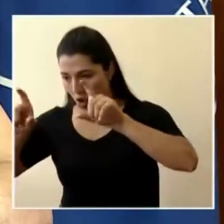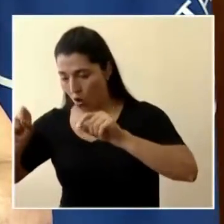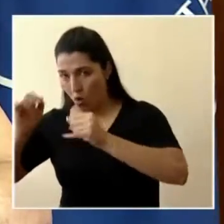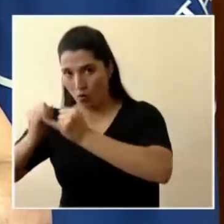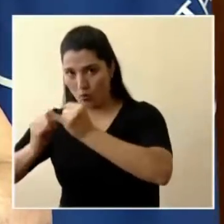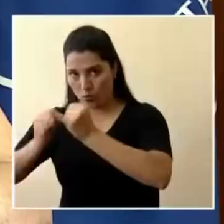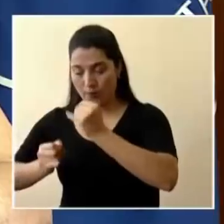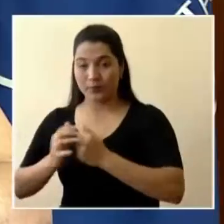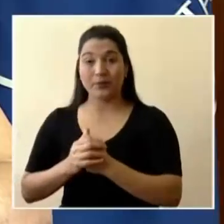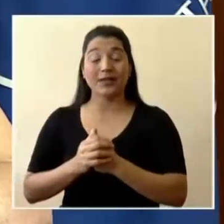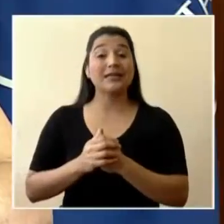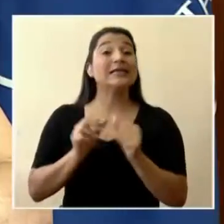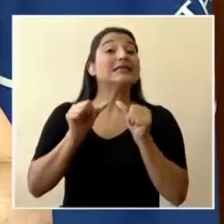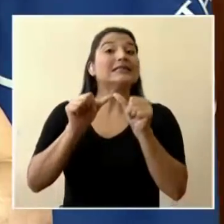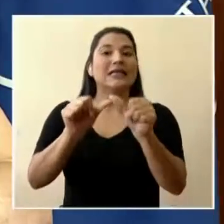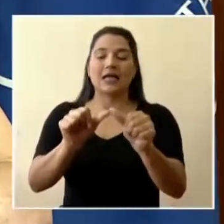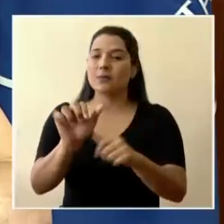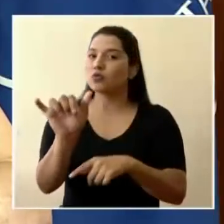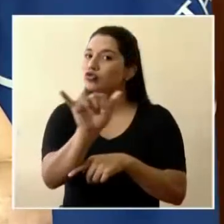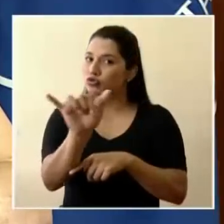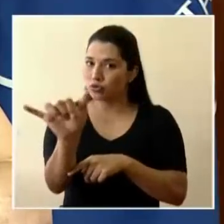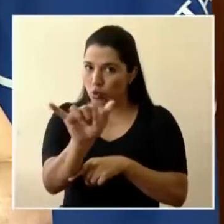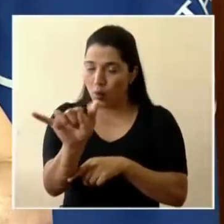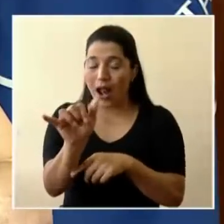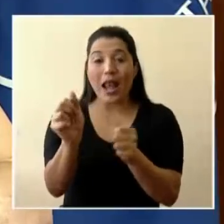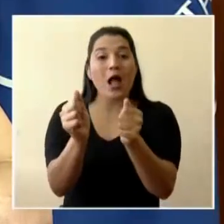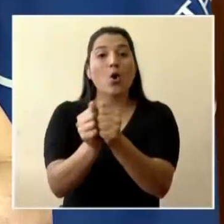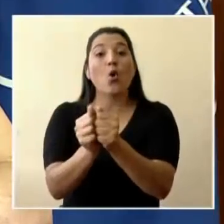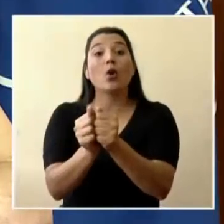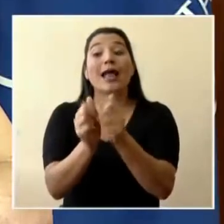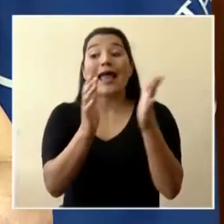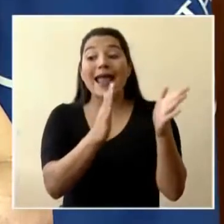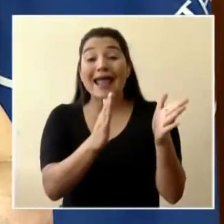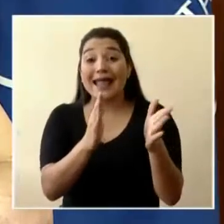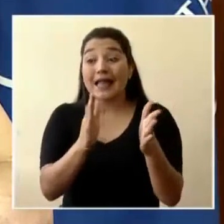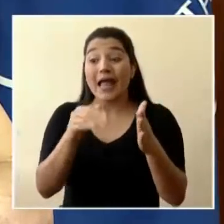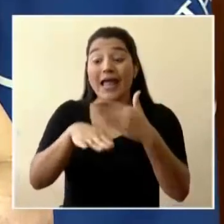del 20% de servicios esenciales con presencia de funcionarios,